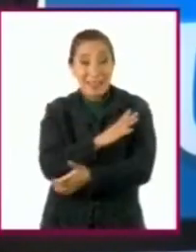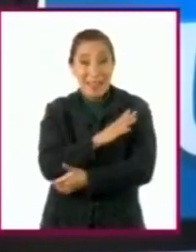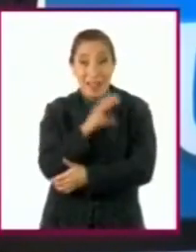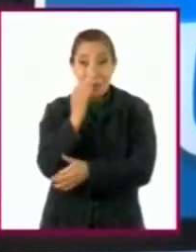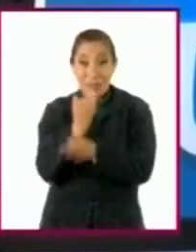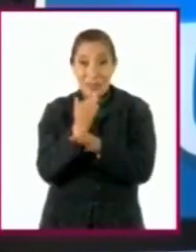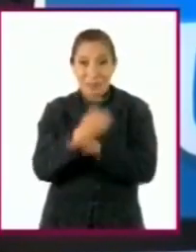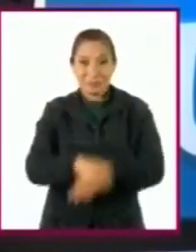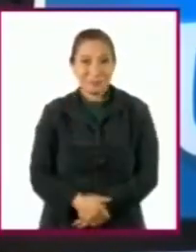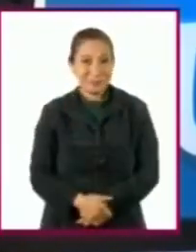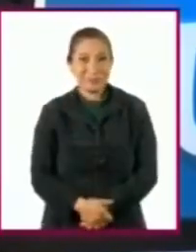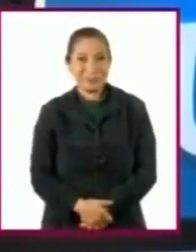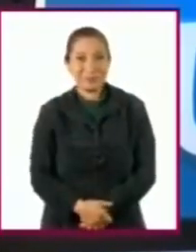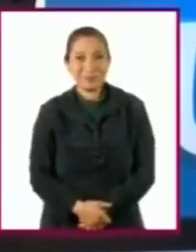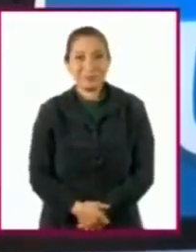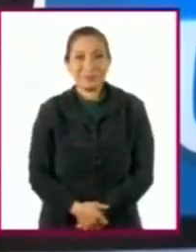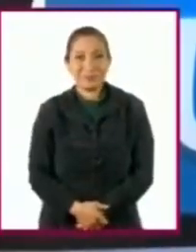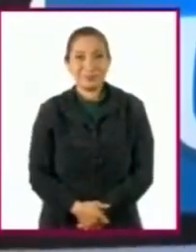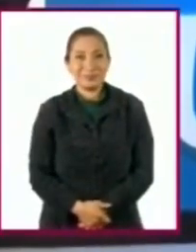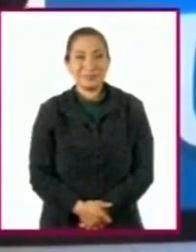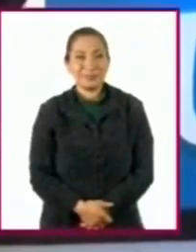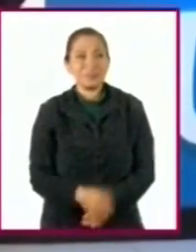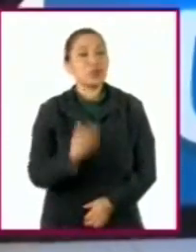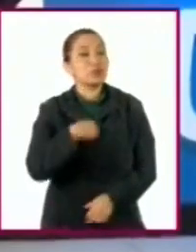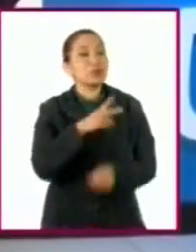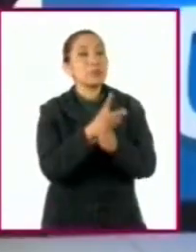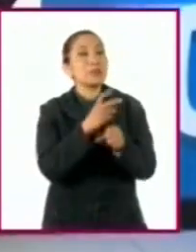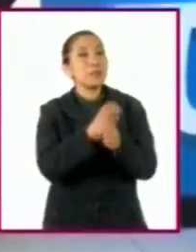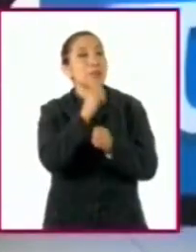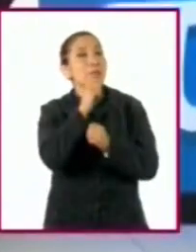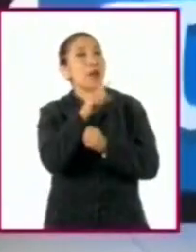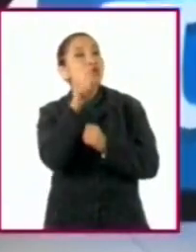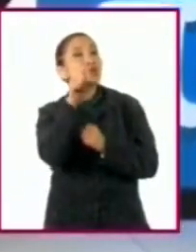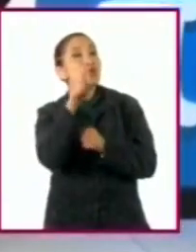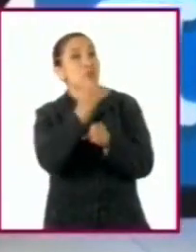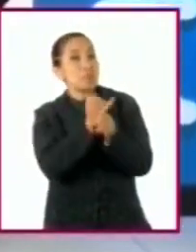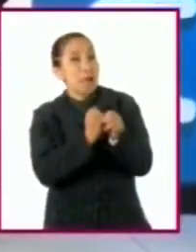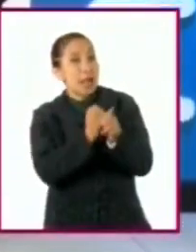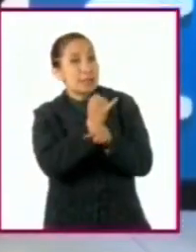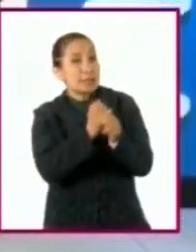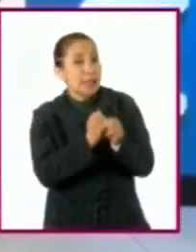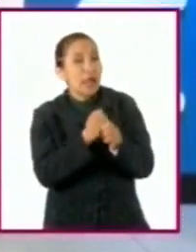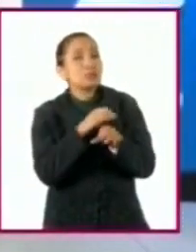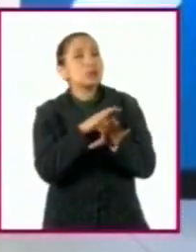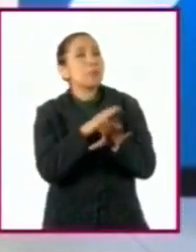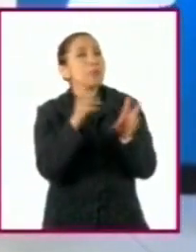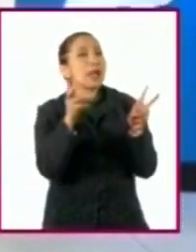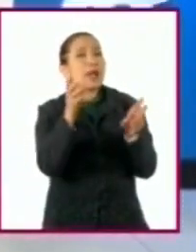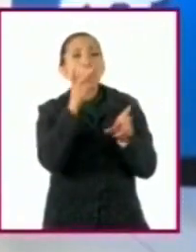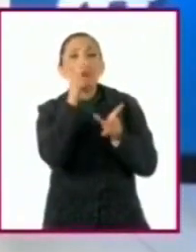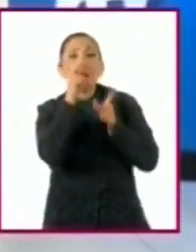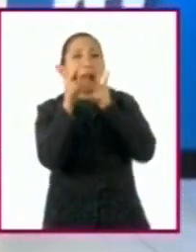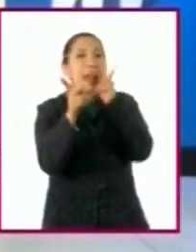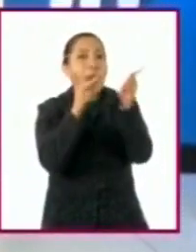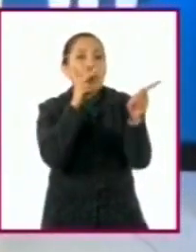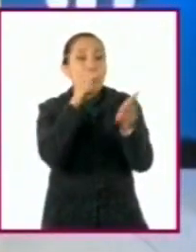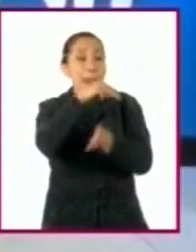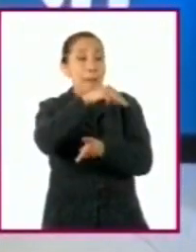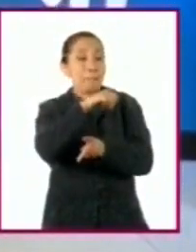se aplique. Los invitamos también a que investiguen acerca de conceptos de